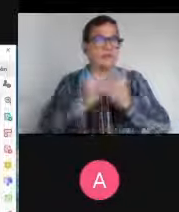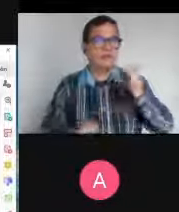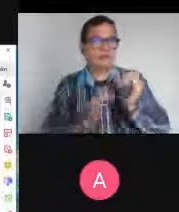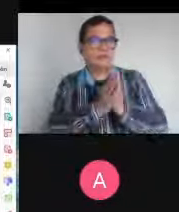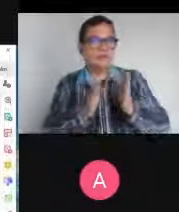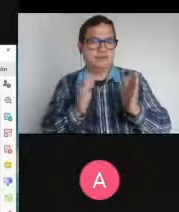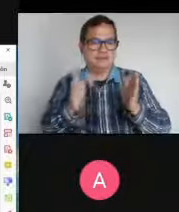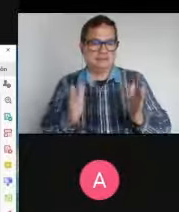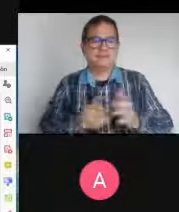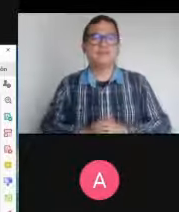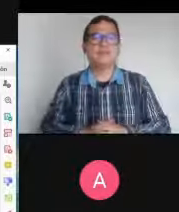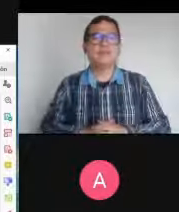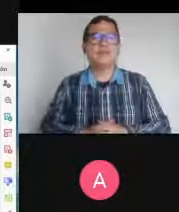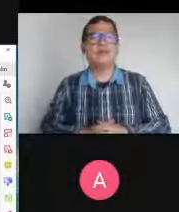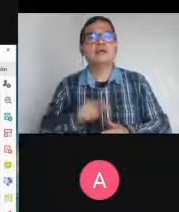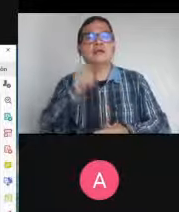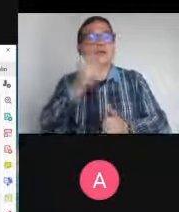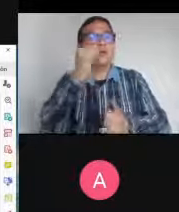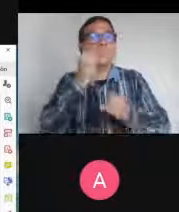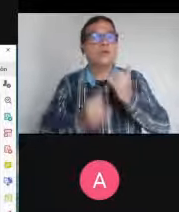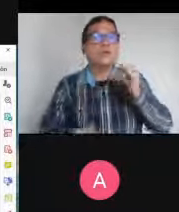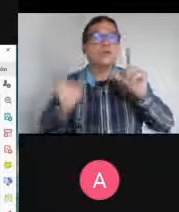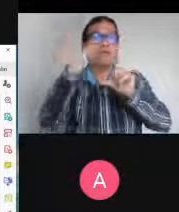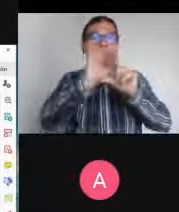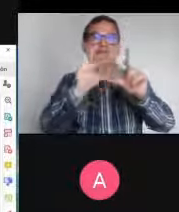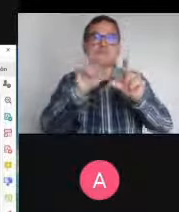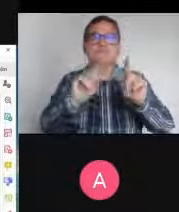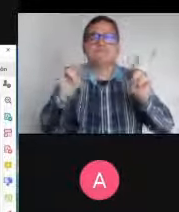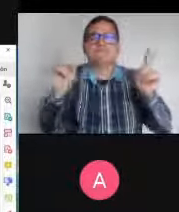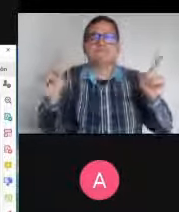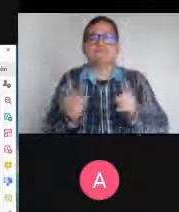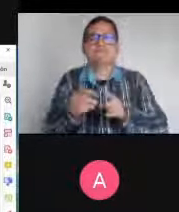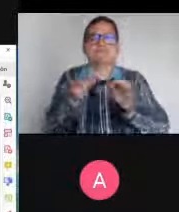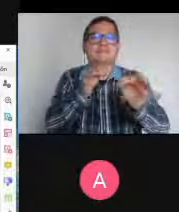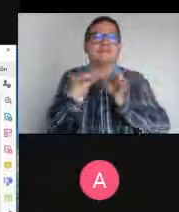video, la idea es que pues van a explicar brevemente